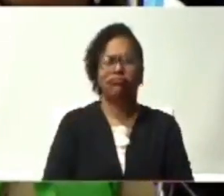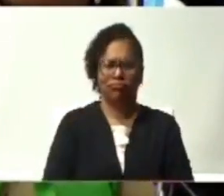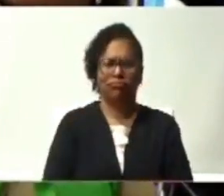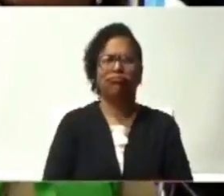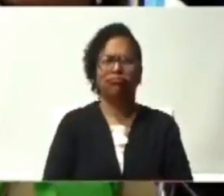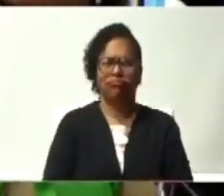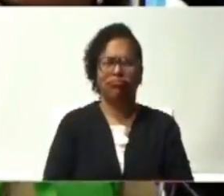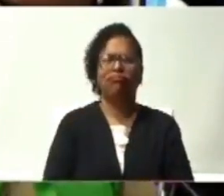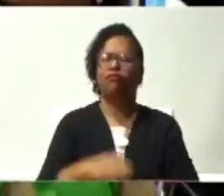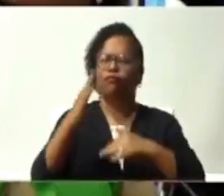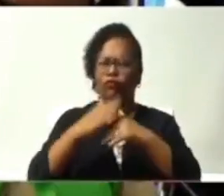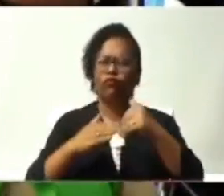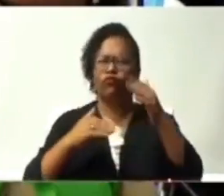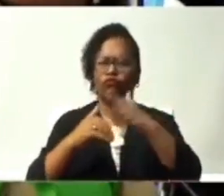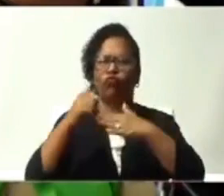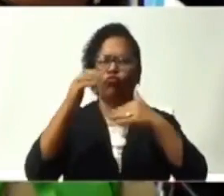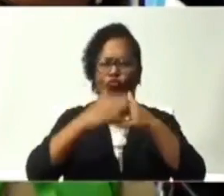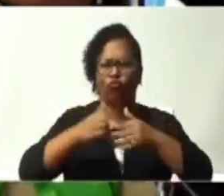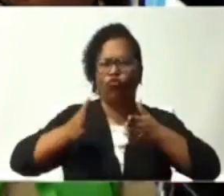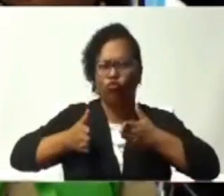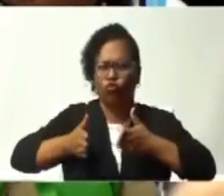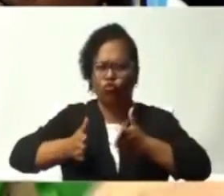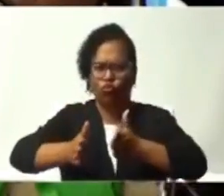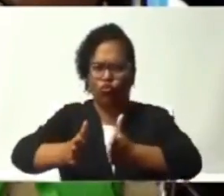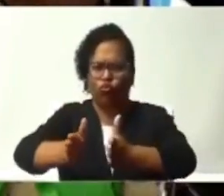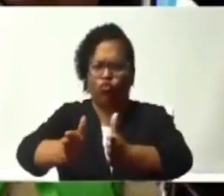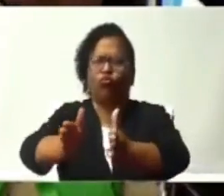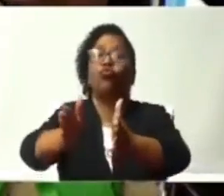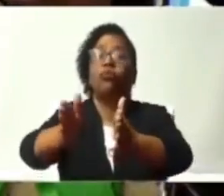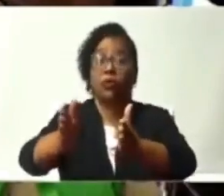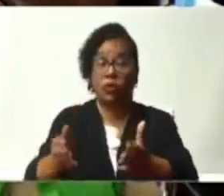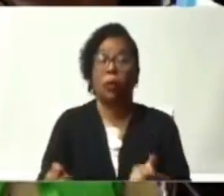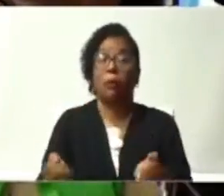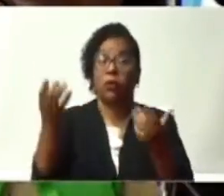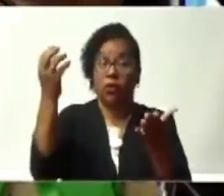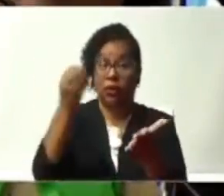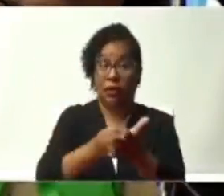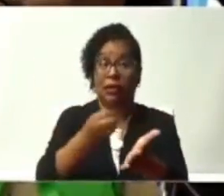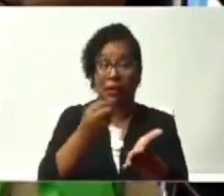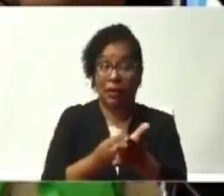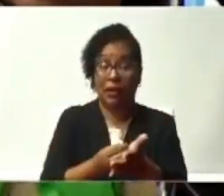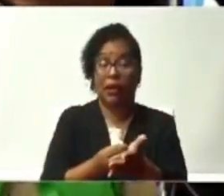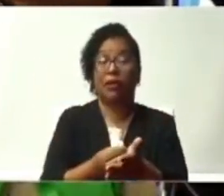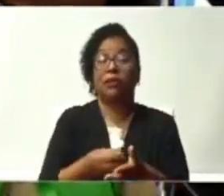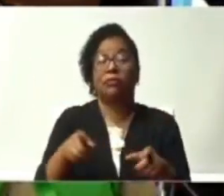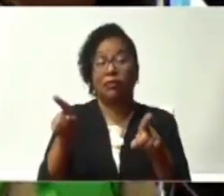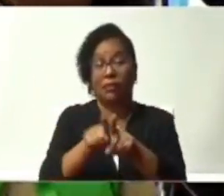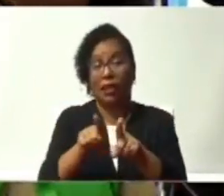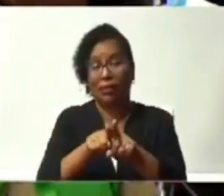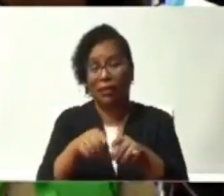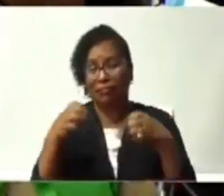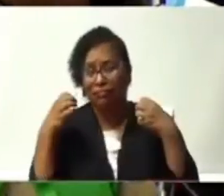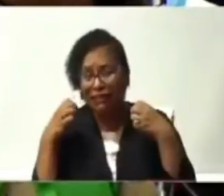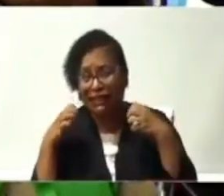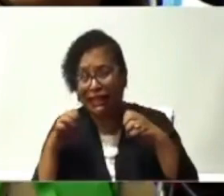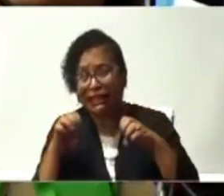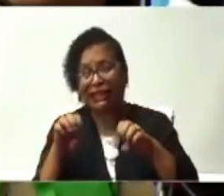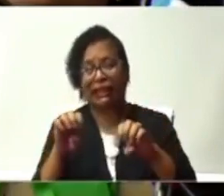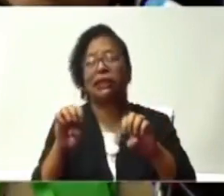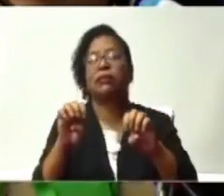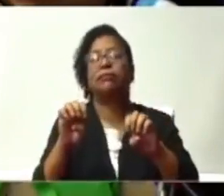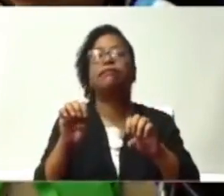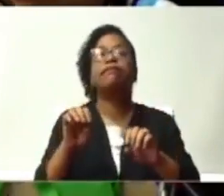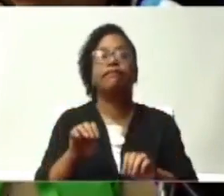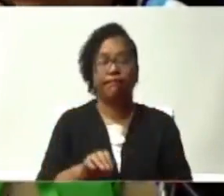que sabemos que costó mucho dinero y mucho sacrificio. Tireo es una